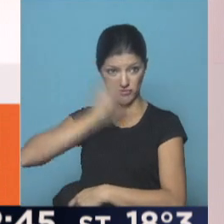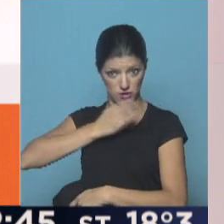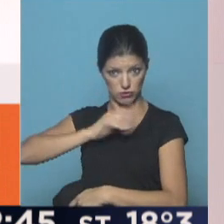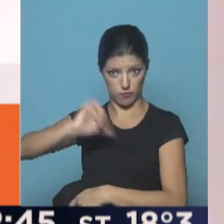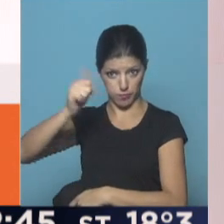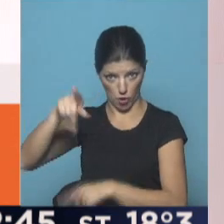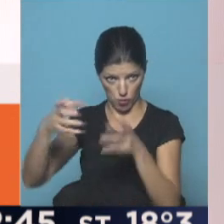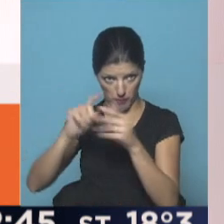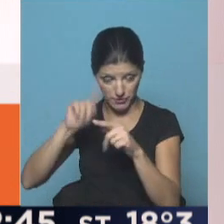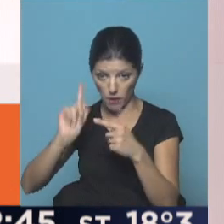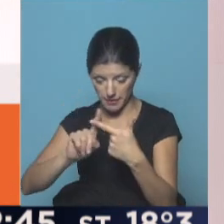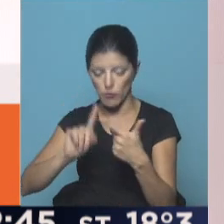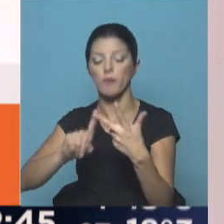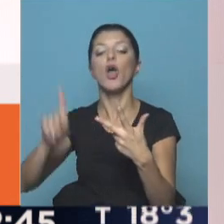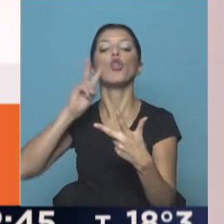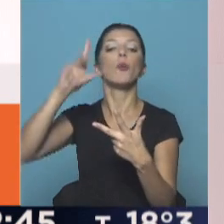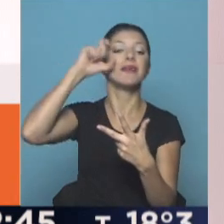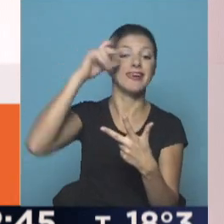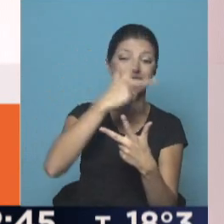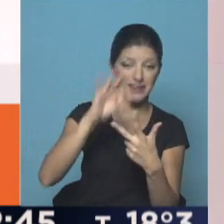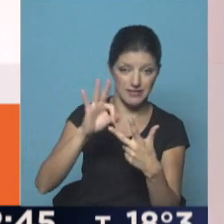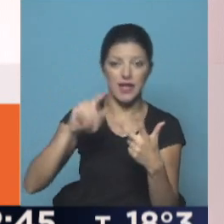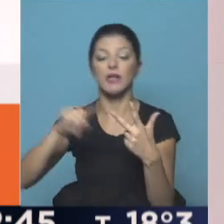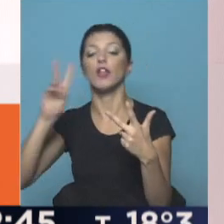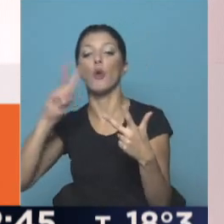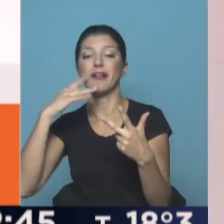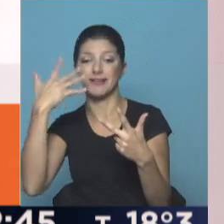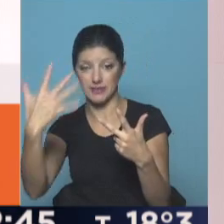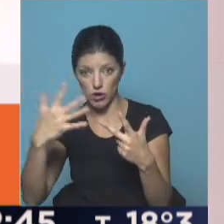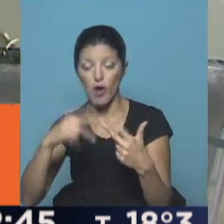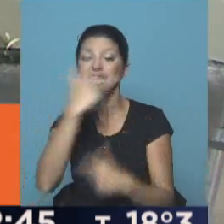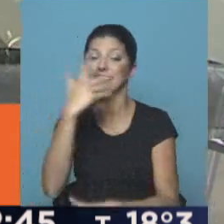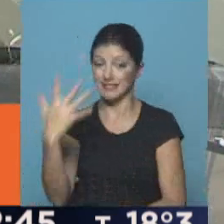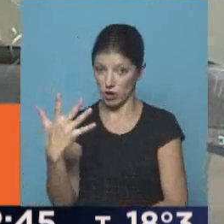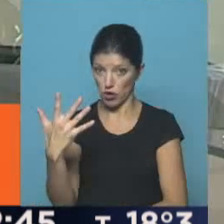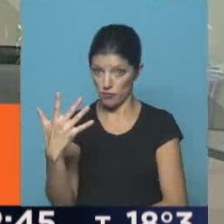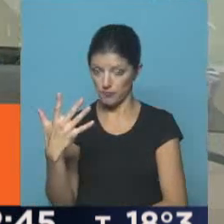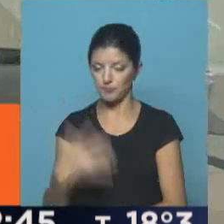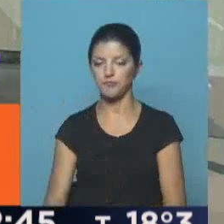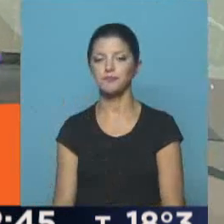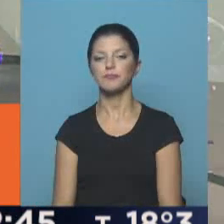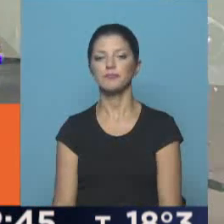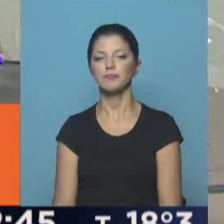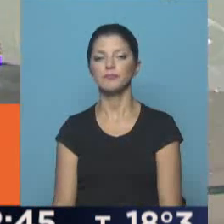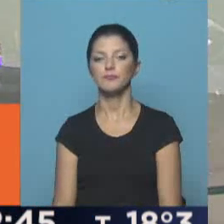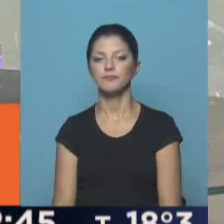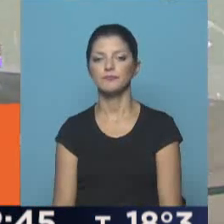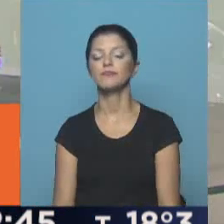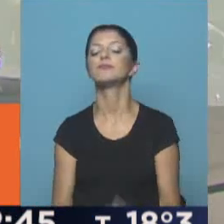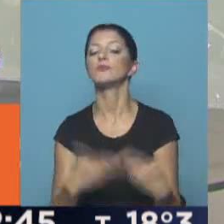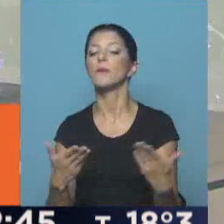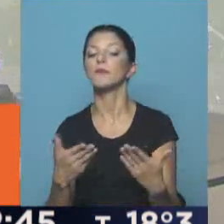Gordon Brown obtiene el 30% y en 2005 Tony Blair obtiene el 35%. La idea de la invotabilidad de Corbyn, que